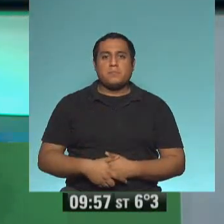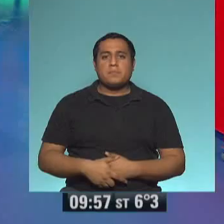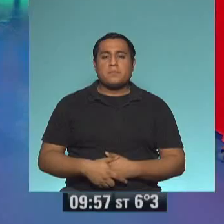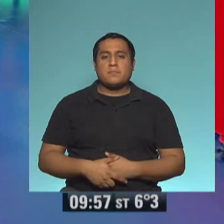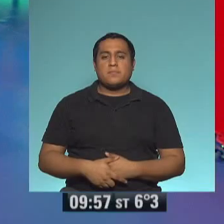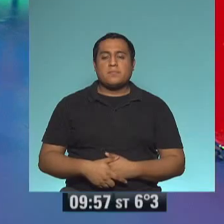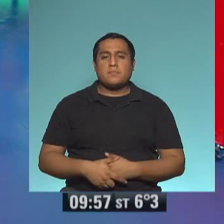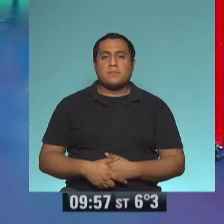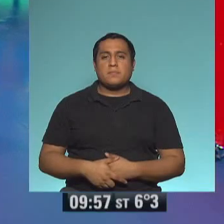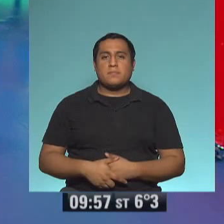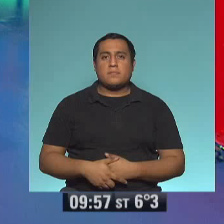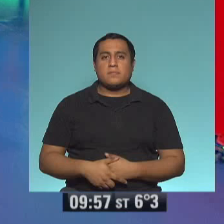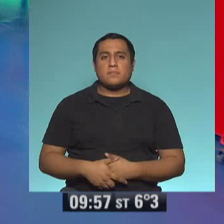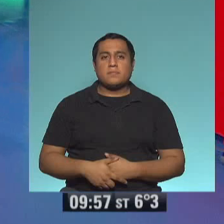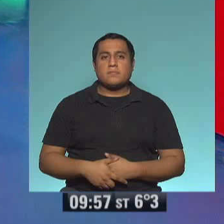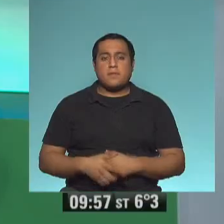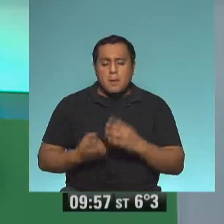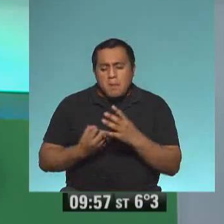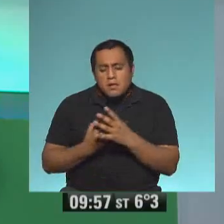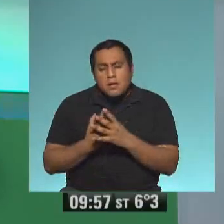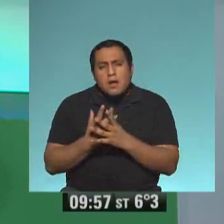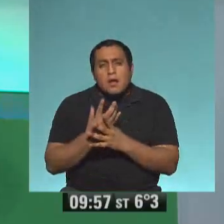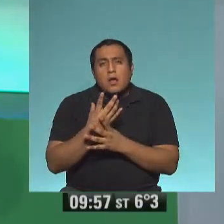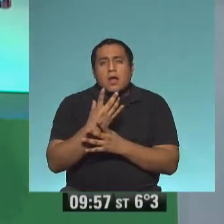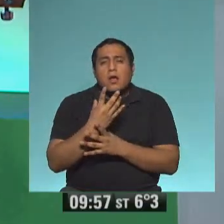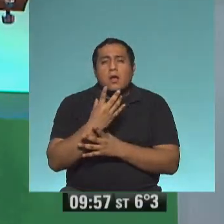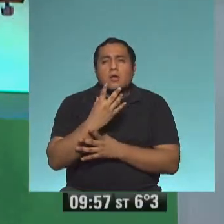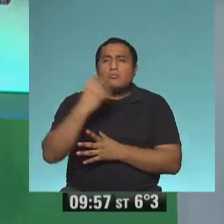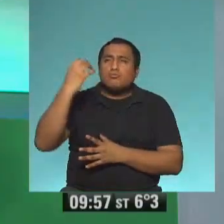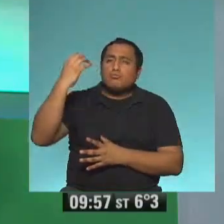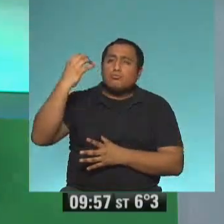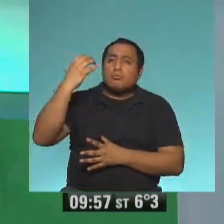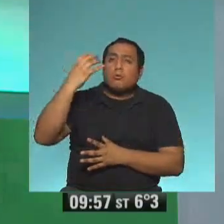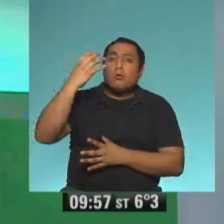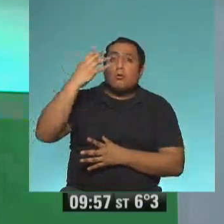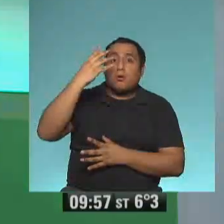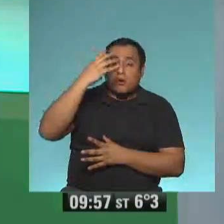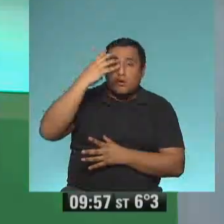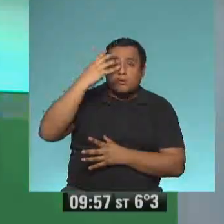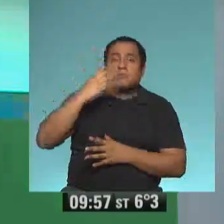La mañana con sol, la segunda función.